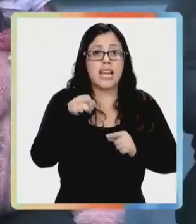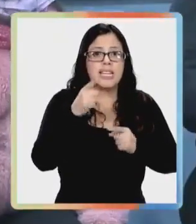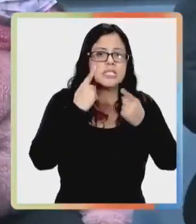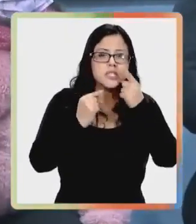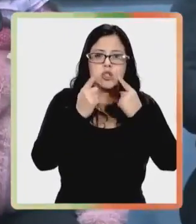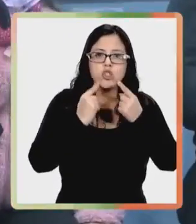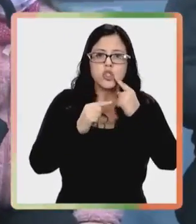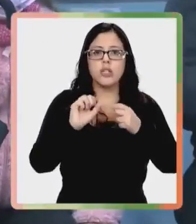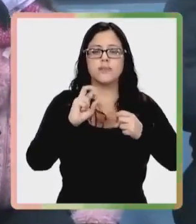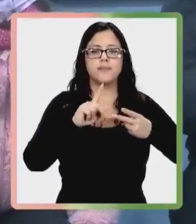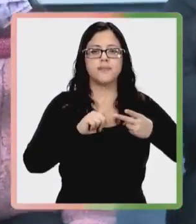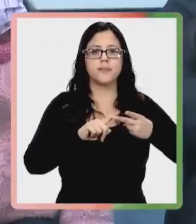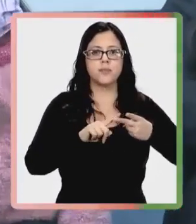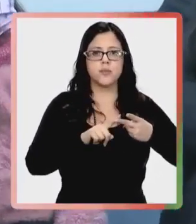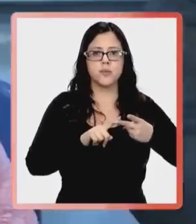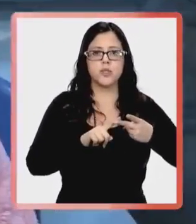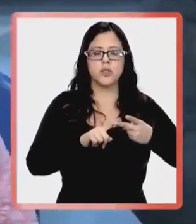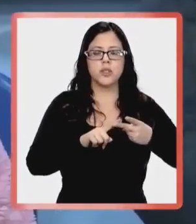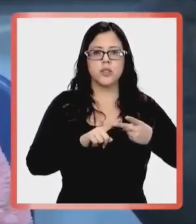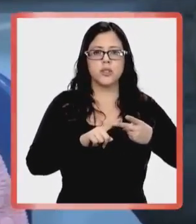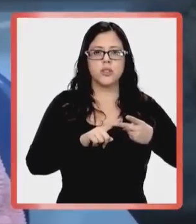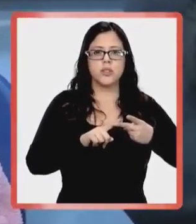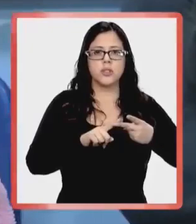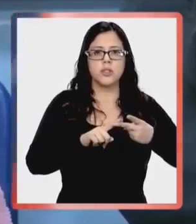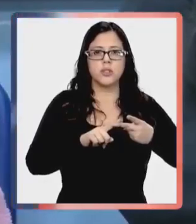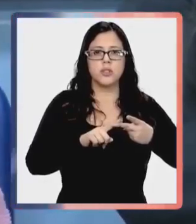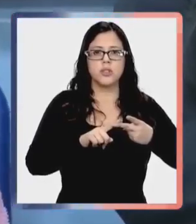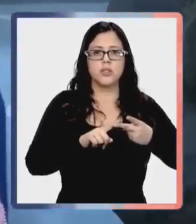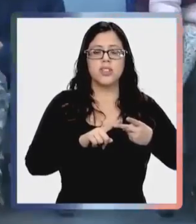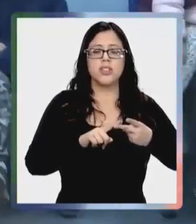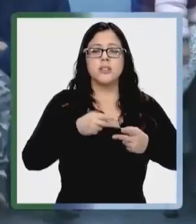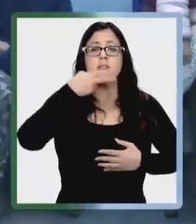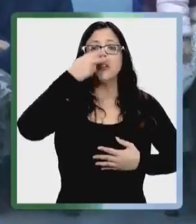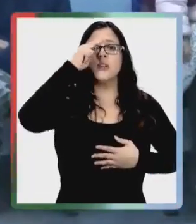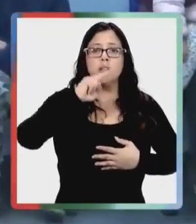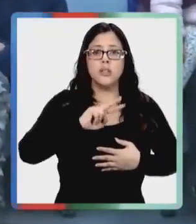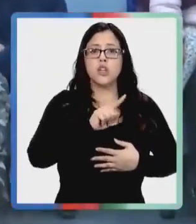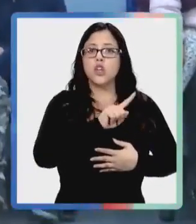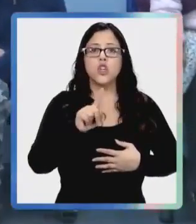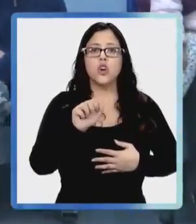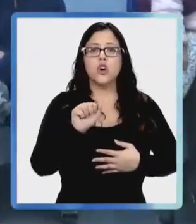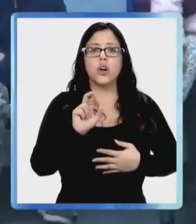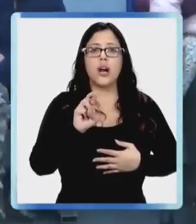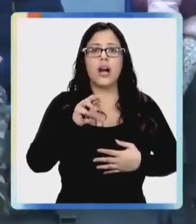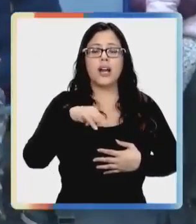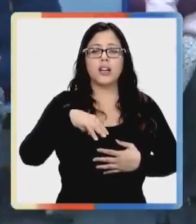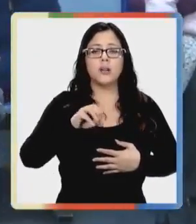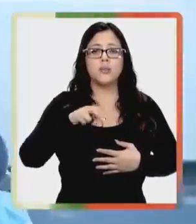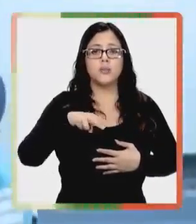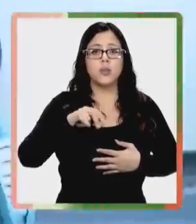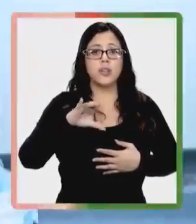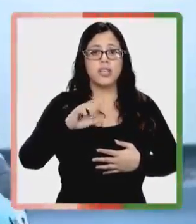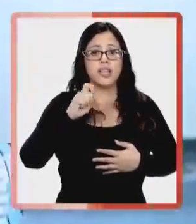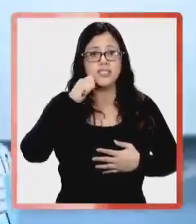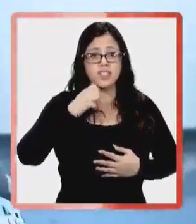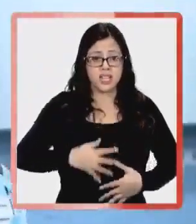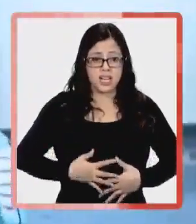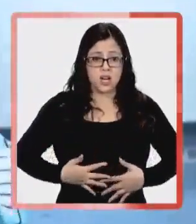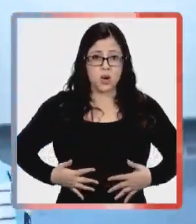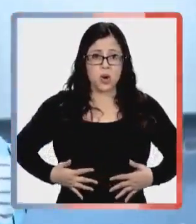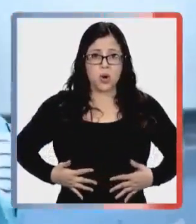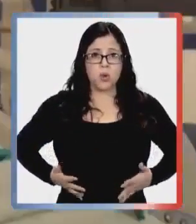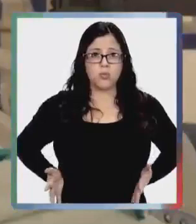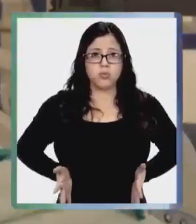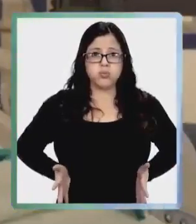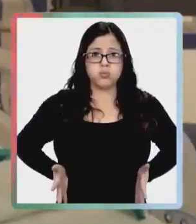llanto. Segundo, la respiración no armónica, que es lo que llamamos respiración paradójica, es decir, que la guatita se mueve para